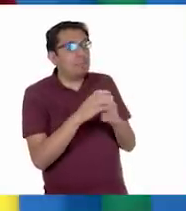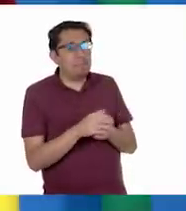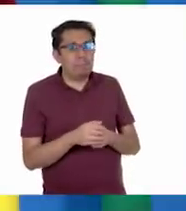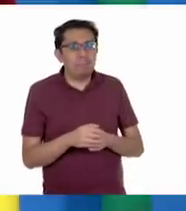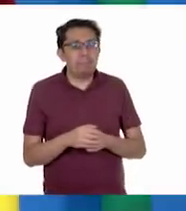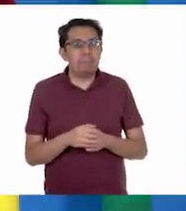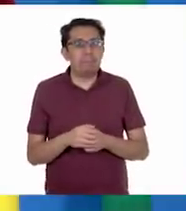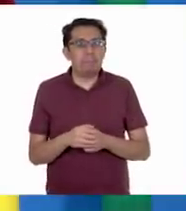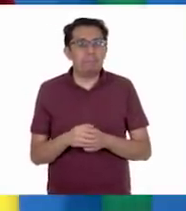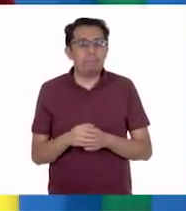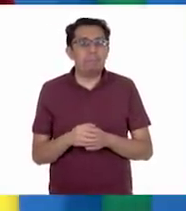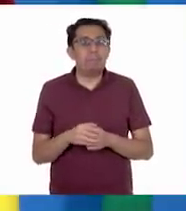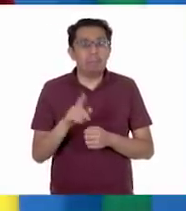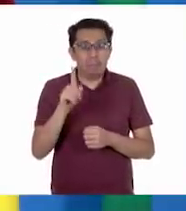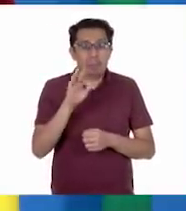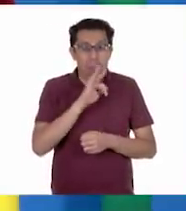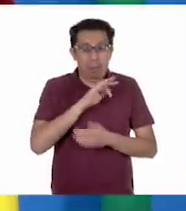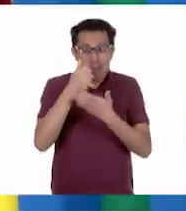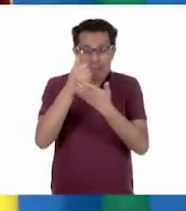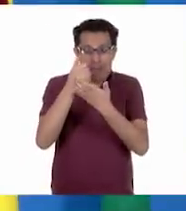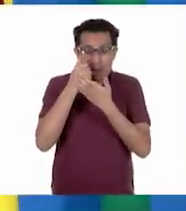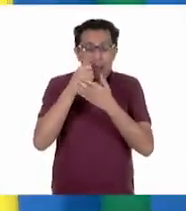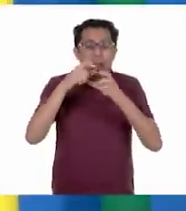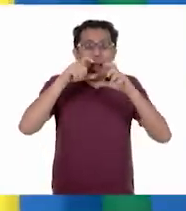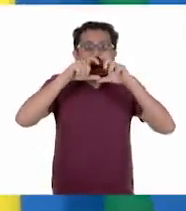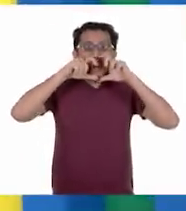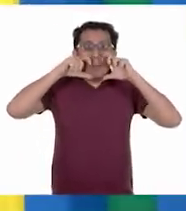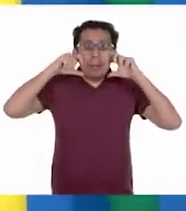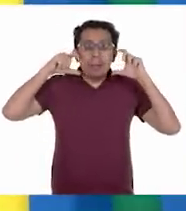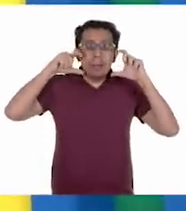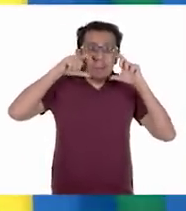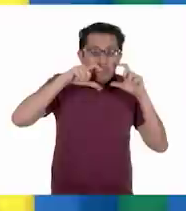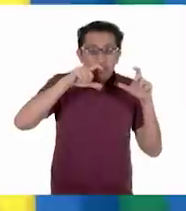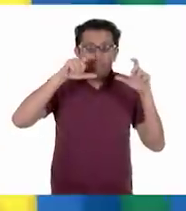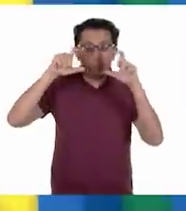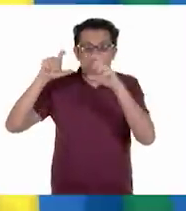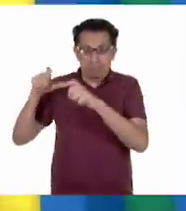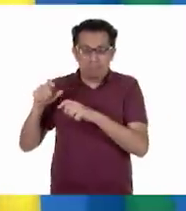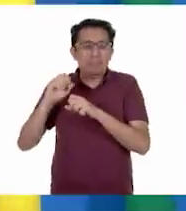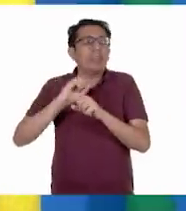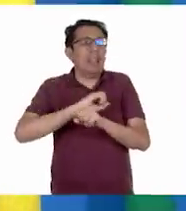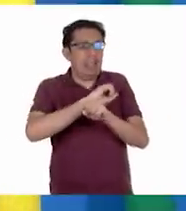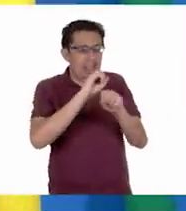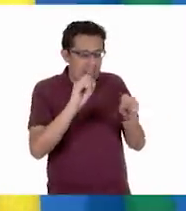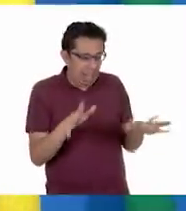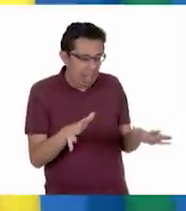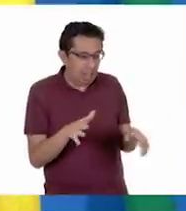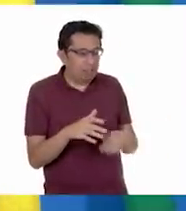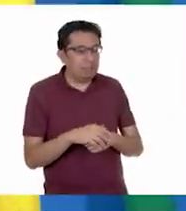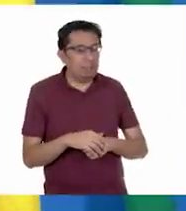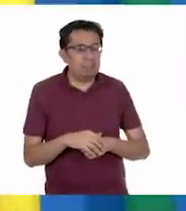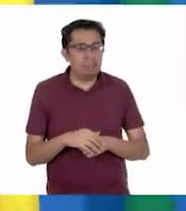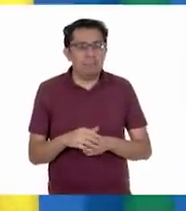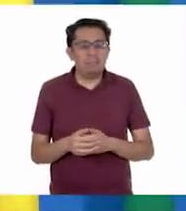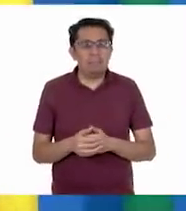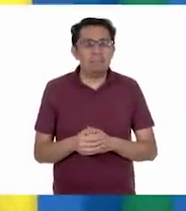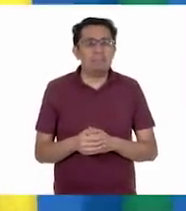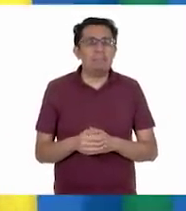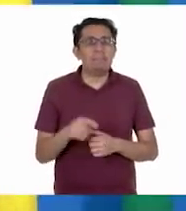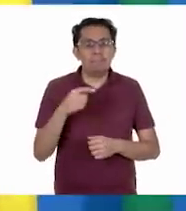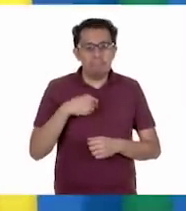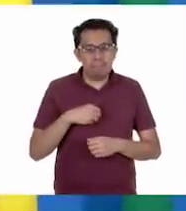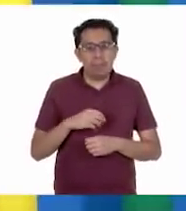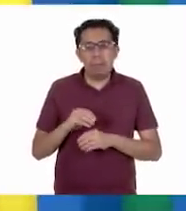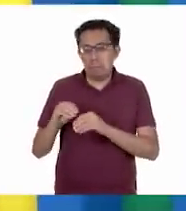Ay, ¿me puedes ayudar con mi cubrebocas, por favor? Claro que sí, por supuesto. Gracias. Muy bien. Y Aquí lo listo. voy a